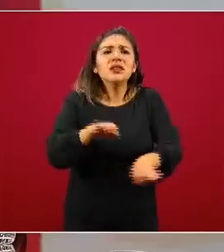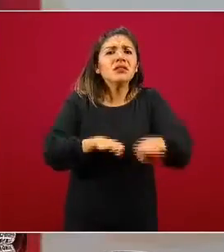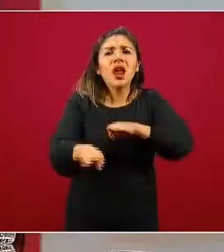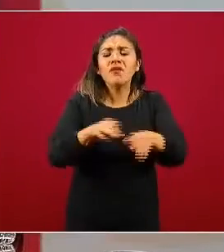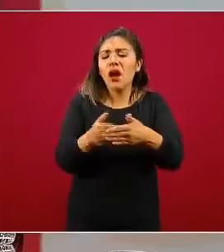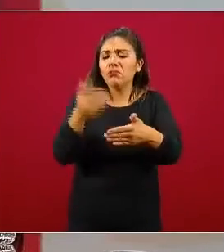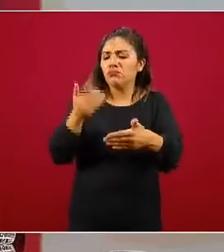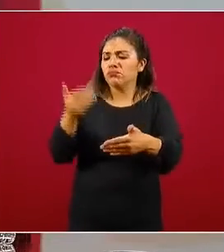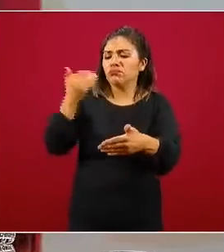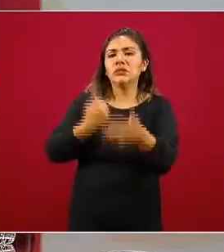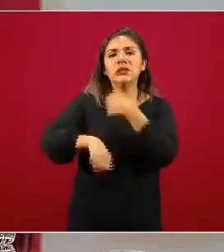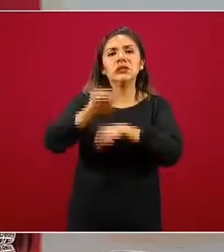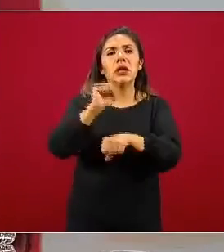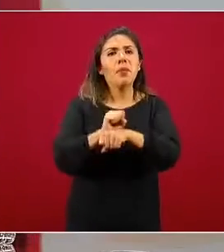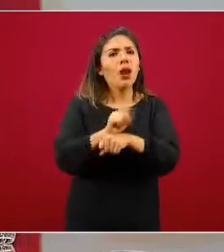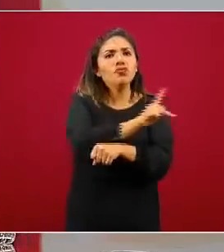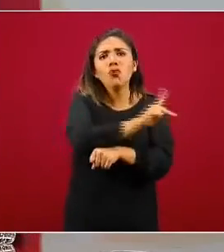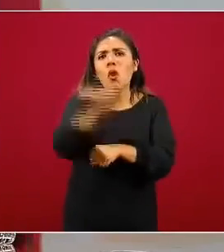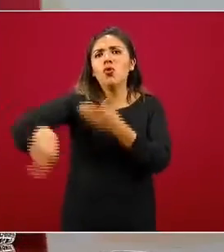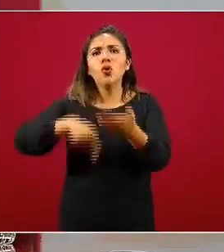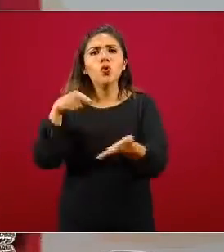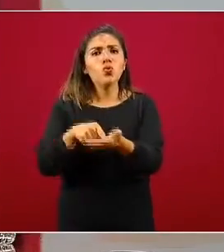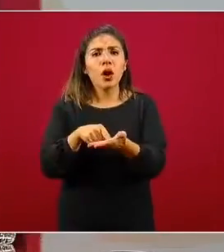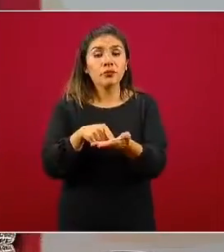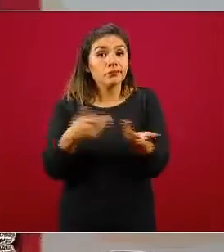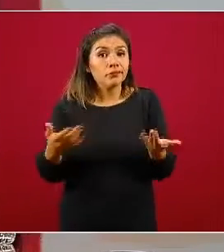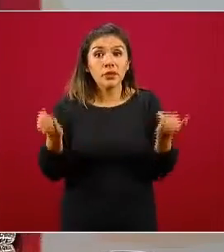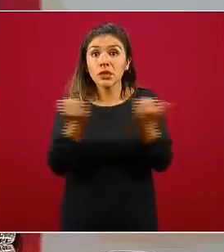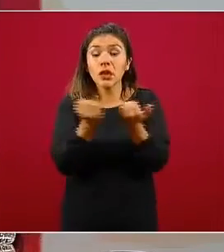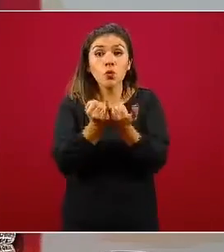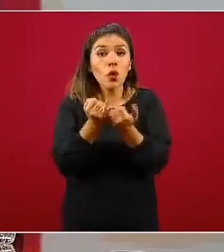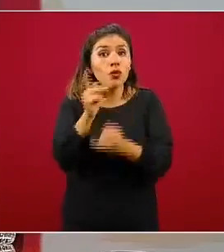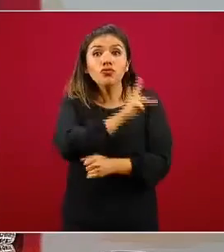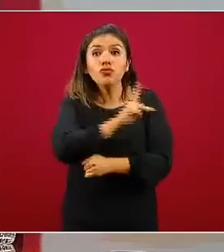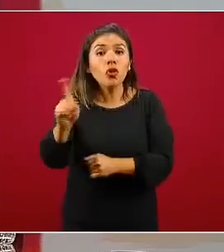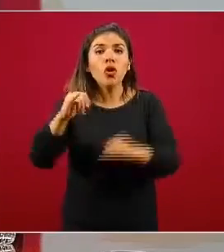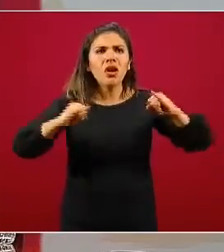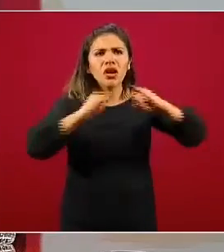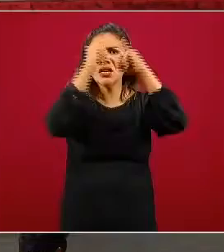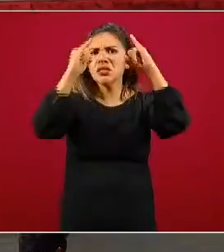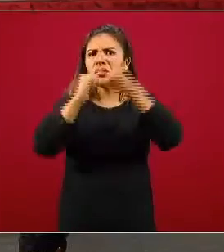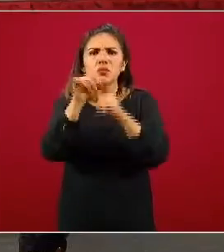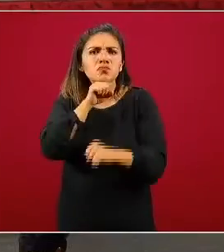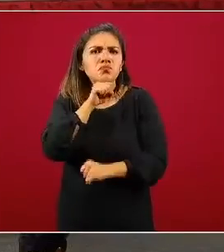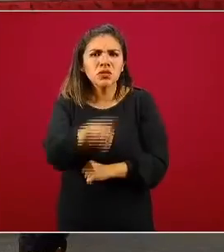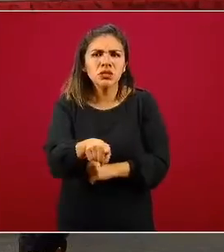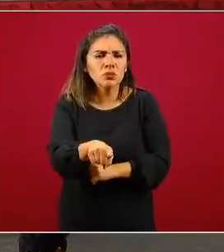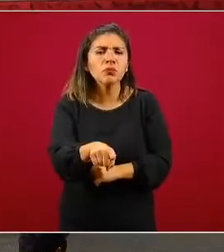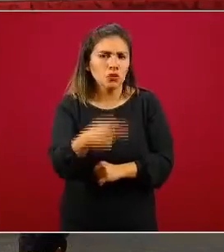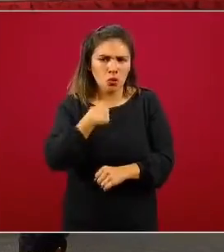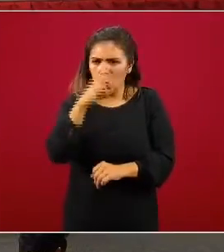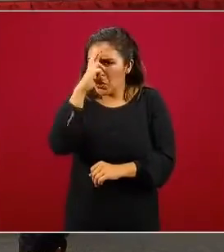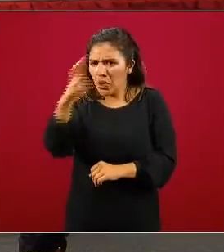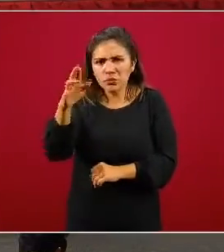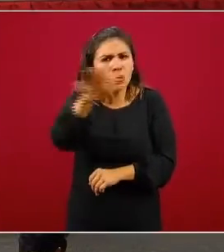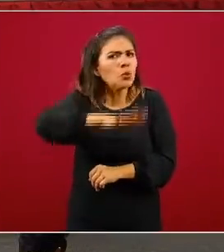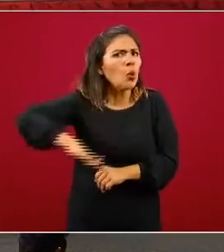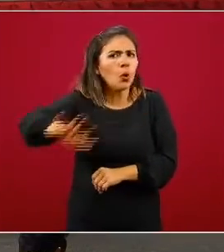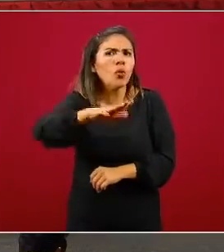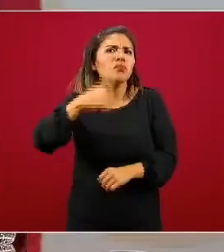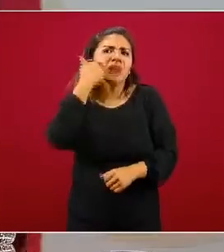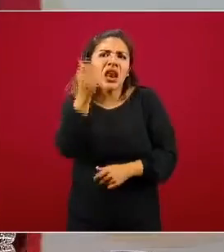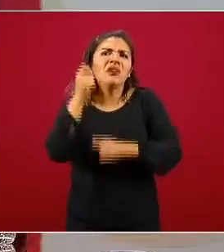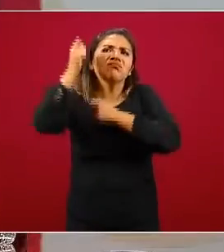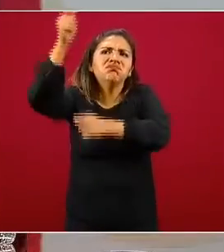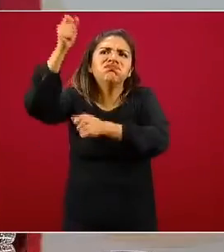últimas semanas en todos lados y además por parte de todas las instituciones, y respetamos todas las